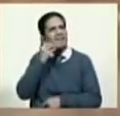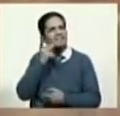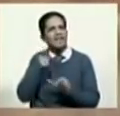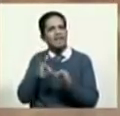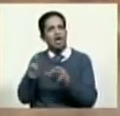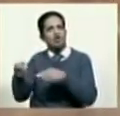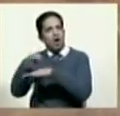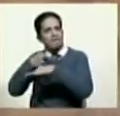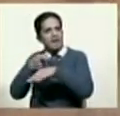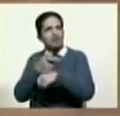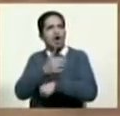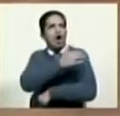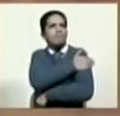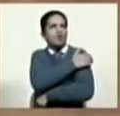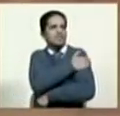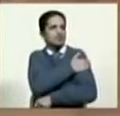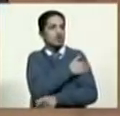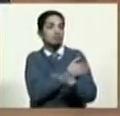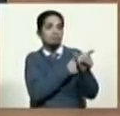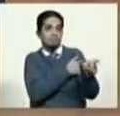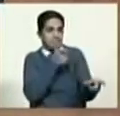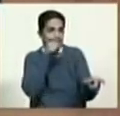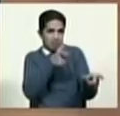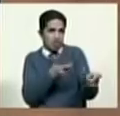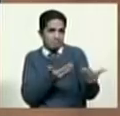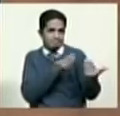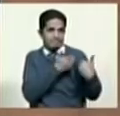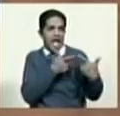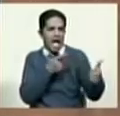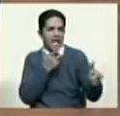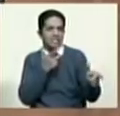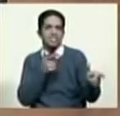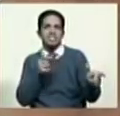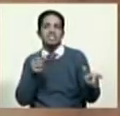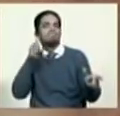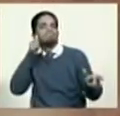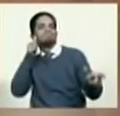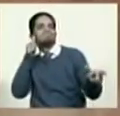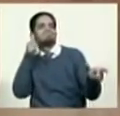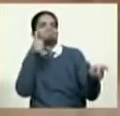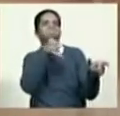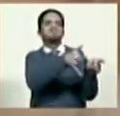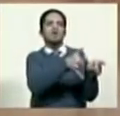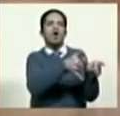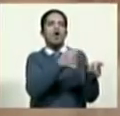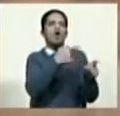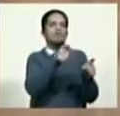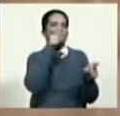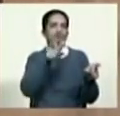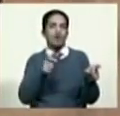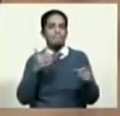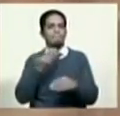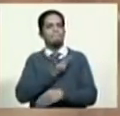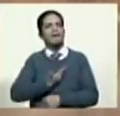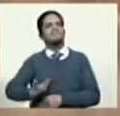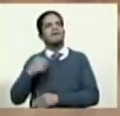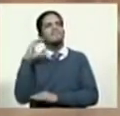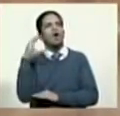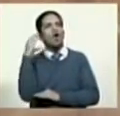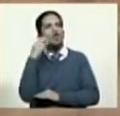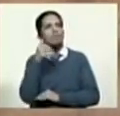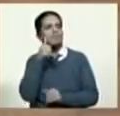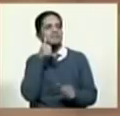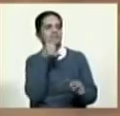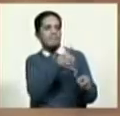oposición, recibió una llamada a Julio Borges, que en su momento encabezaba a la oposición venezolana, directamente del presidente de Colombia, en su momento Juan Manuel Santos, porque